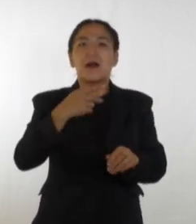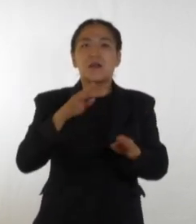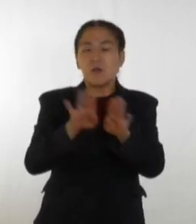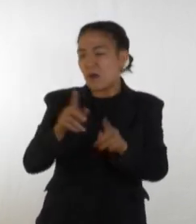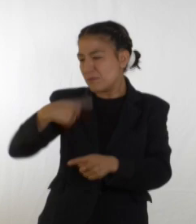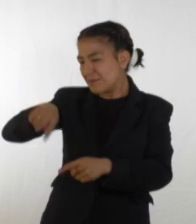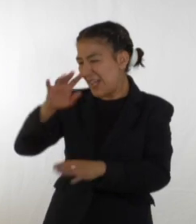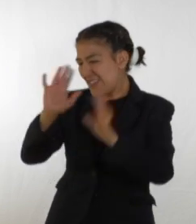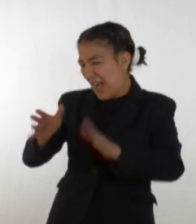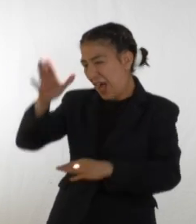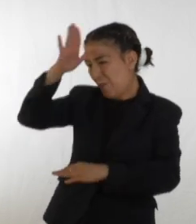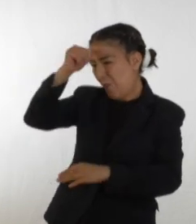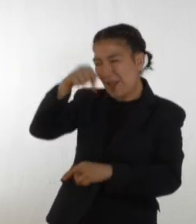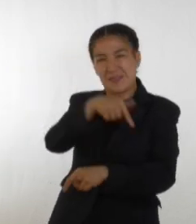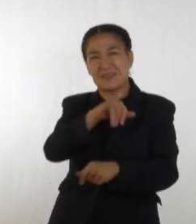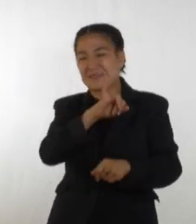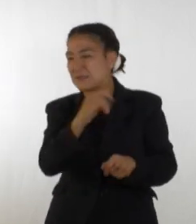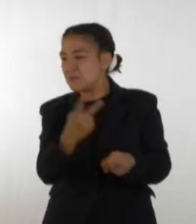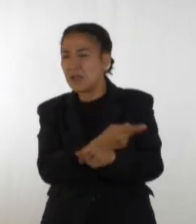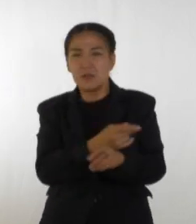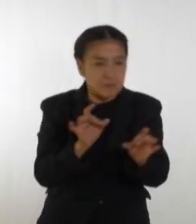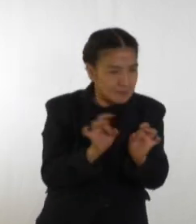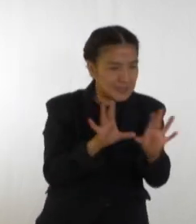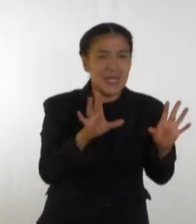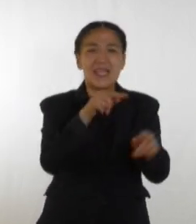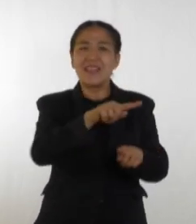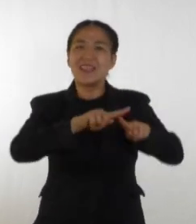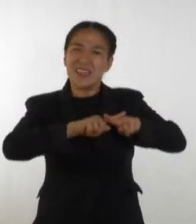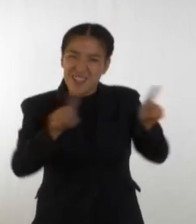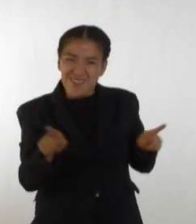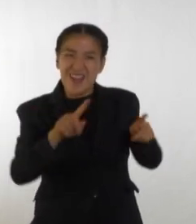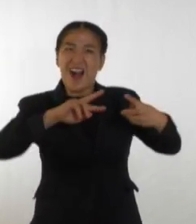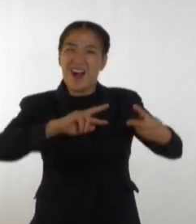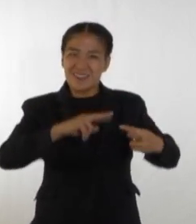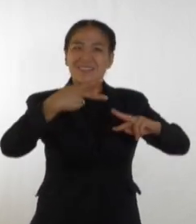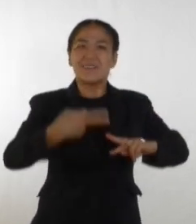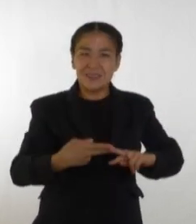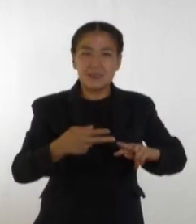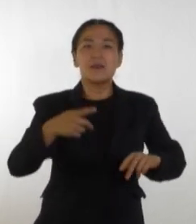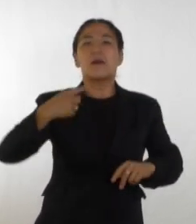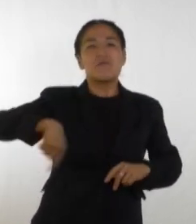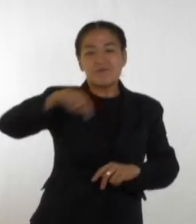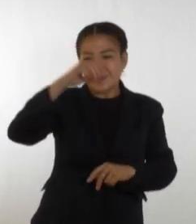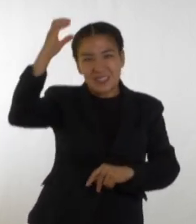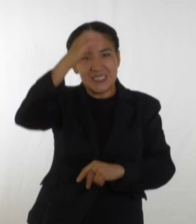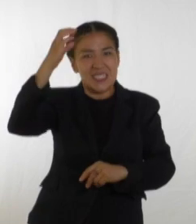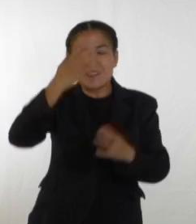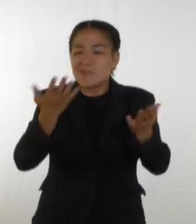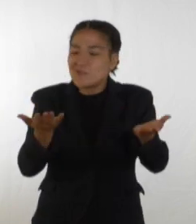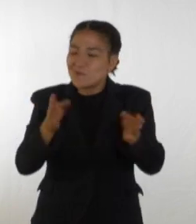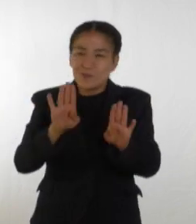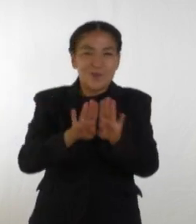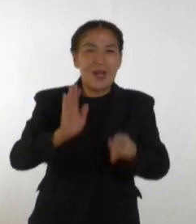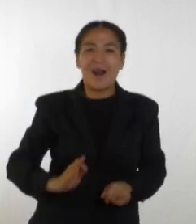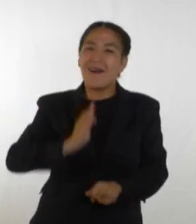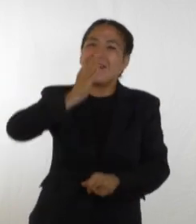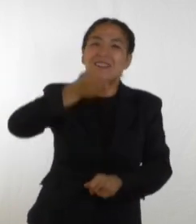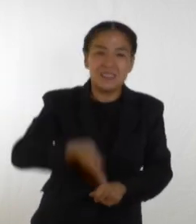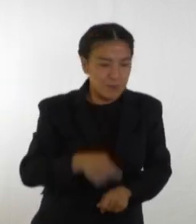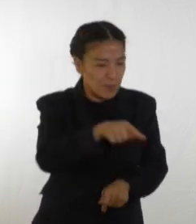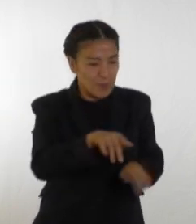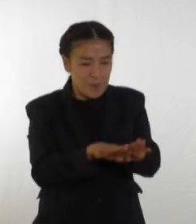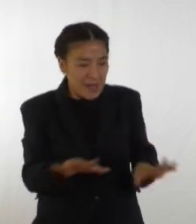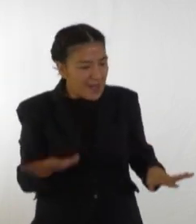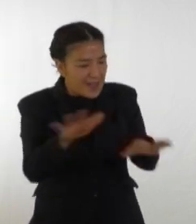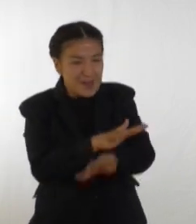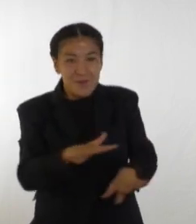manera que no se pueda determinar. Sin embargo, toda la ciencia tiene que aceptar el azar, porque hay muchas cosas